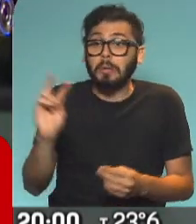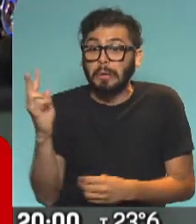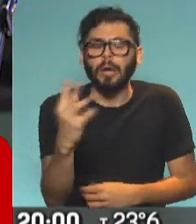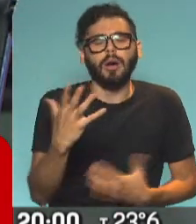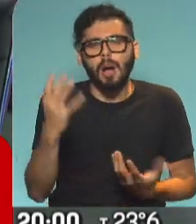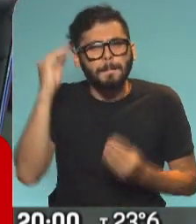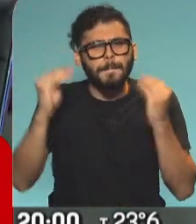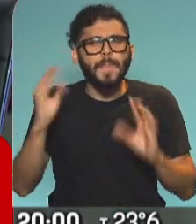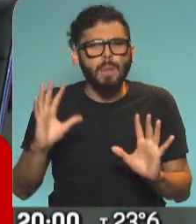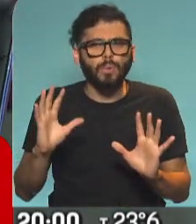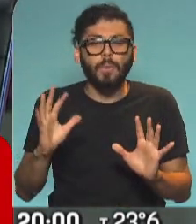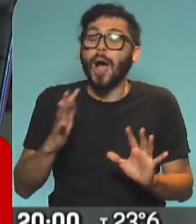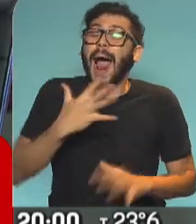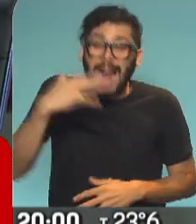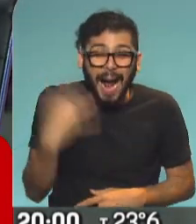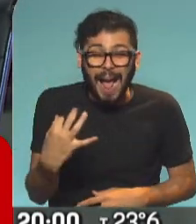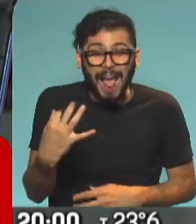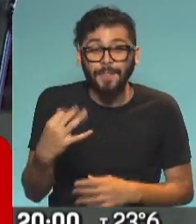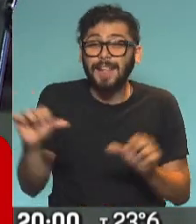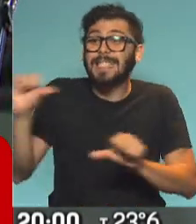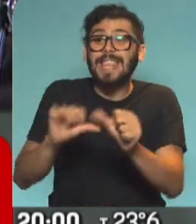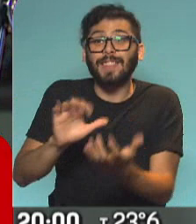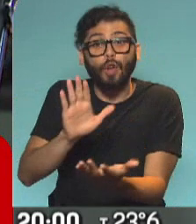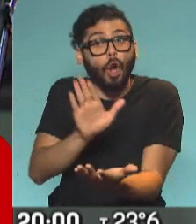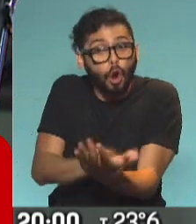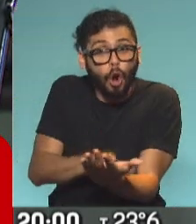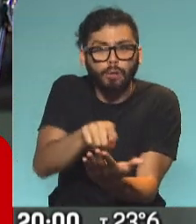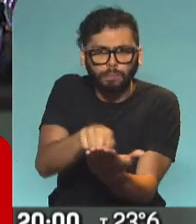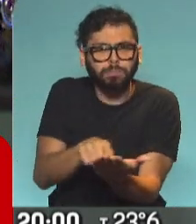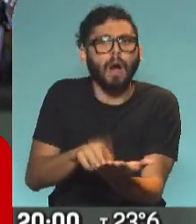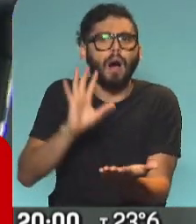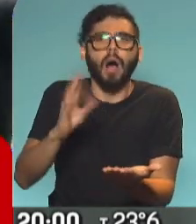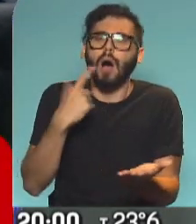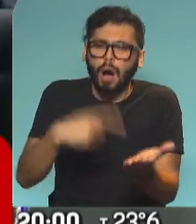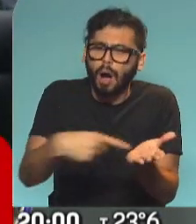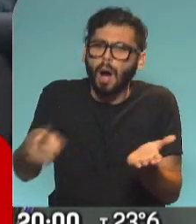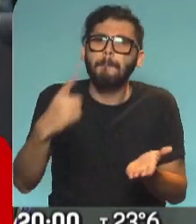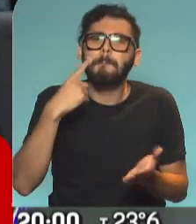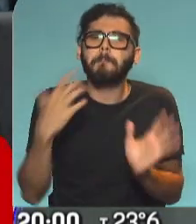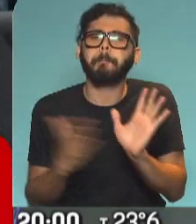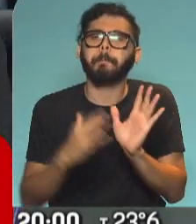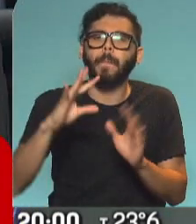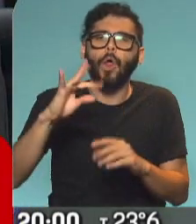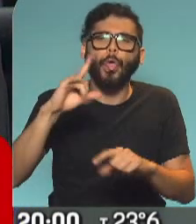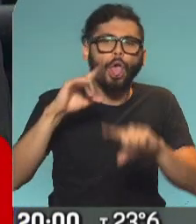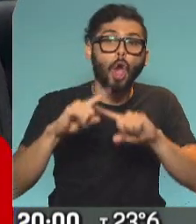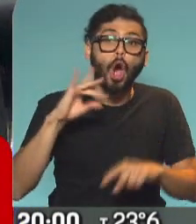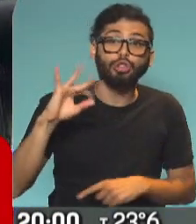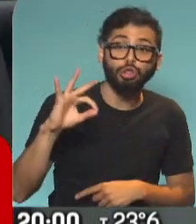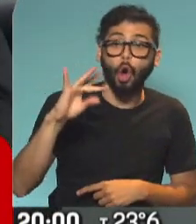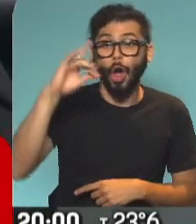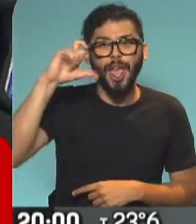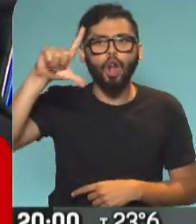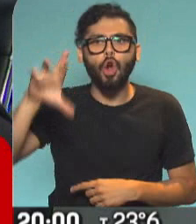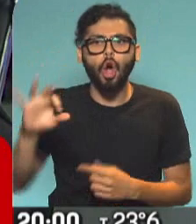es que no hay ningún aval científico que usted le diga pruebe dióxido de cloro. Contrariamente a eso,